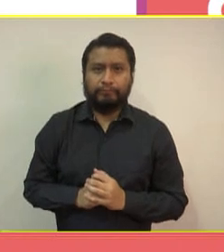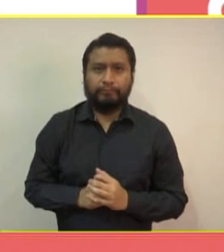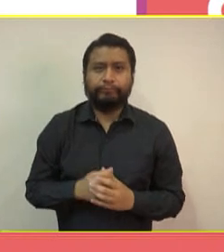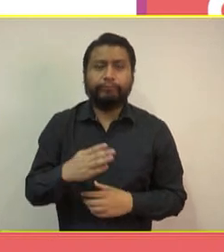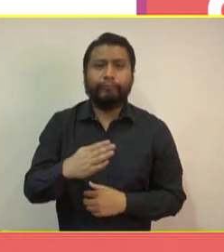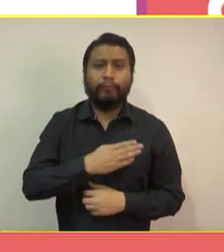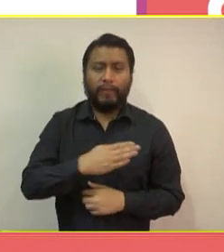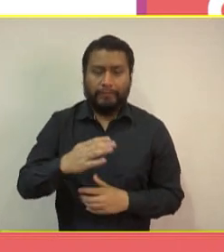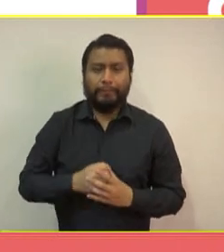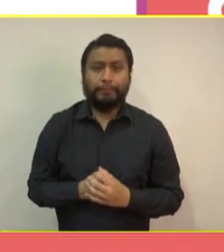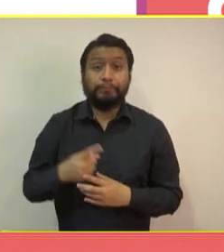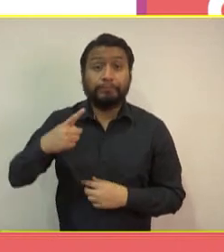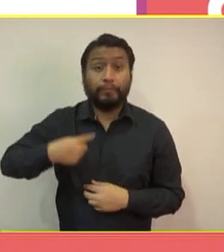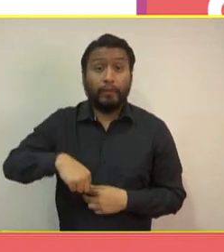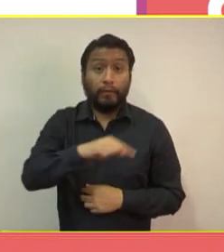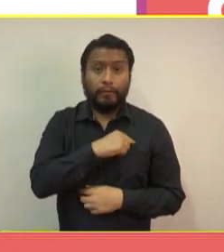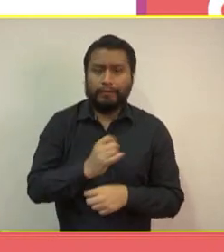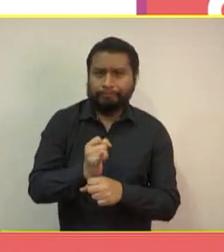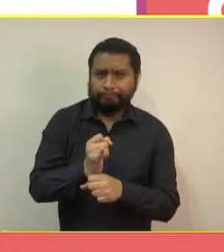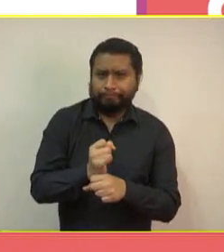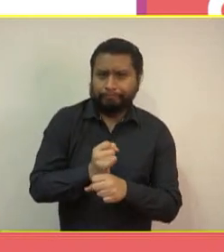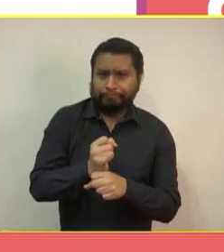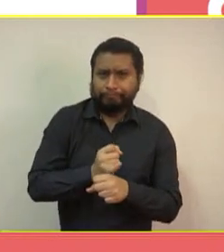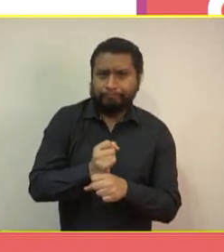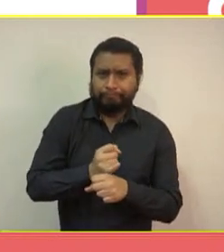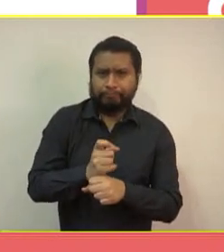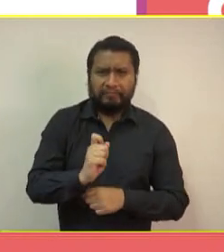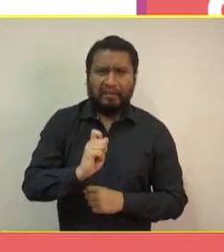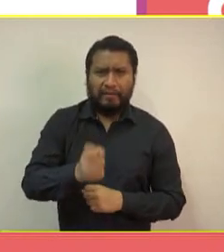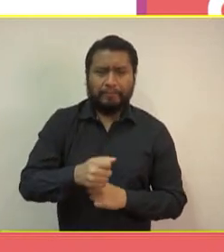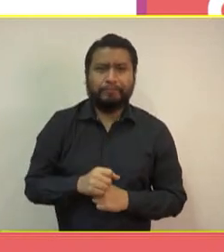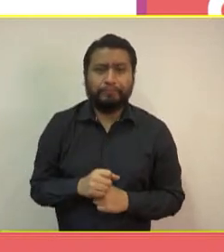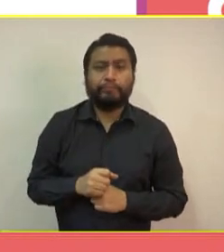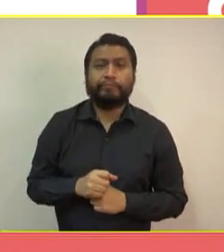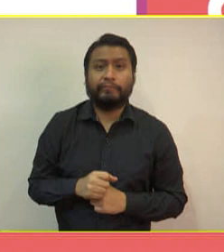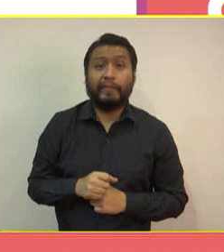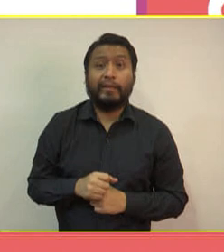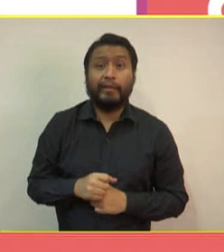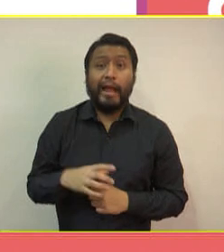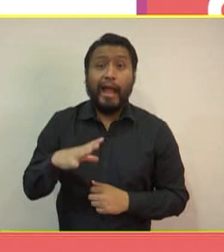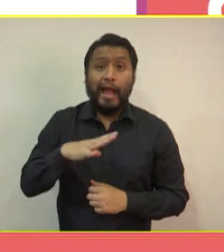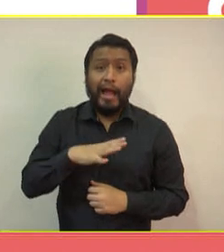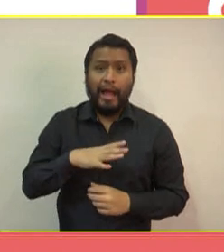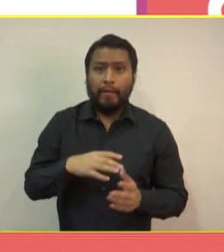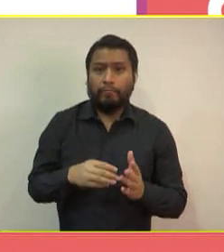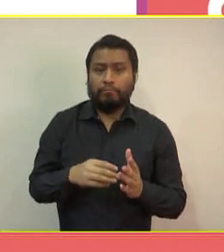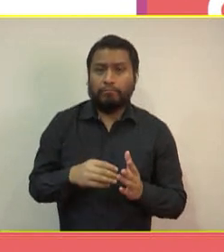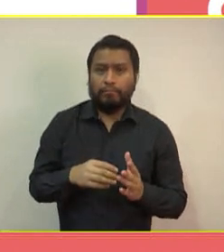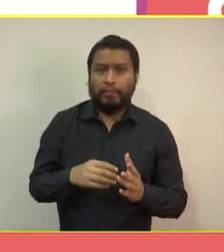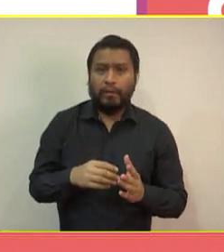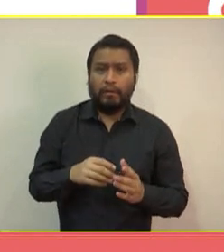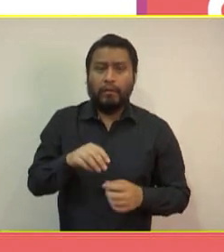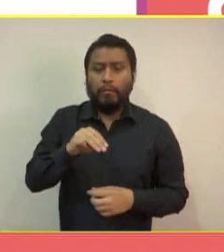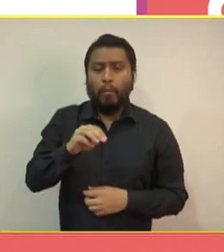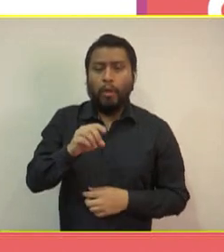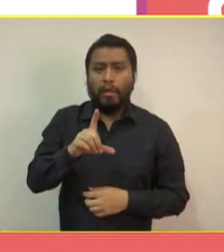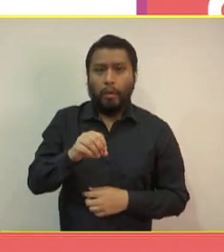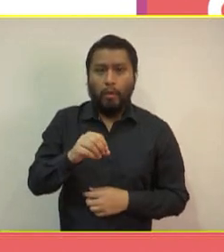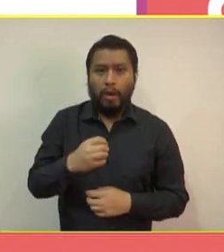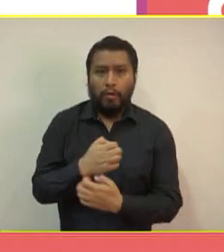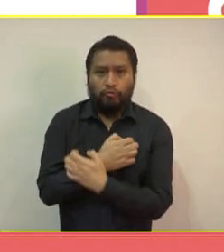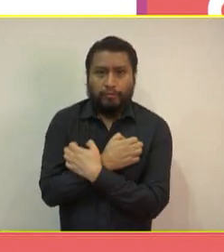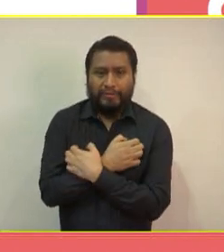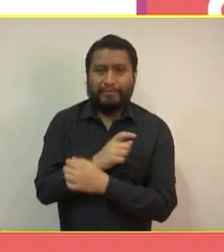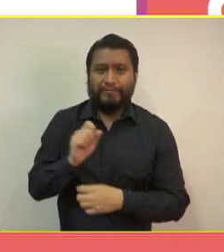Bueno, nuestra investigación constó de conocer un poco más sobre el modelo educativo que imparte la Secretaría